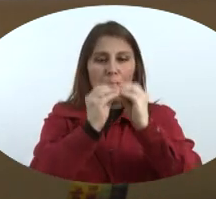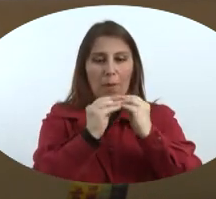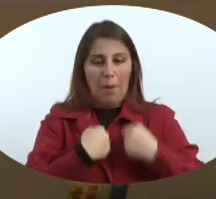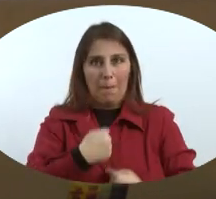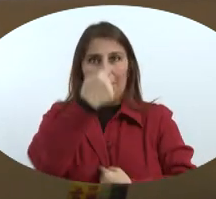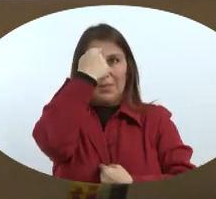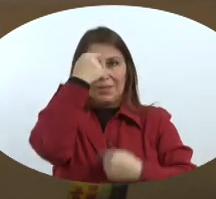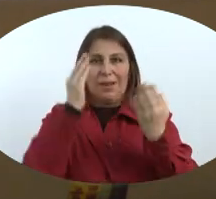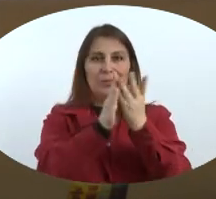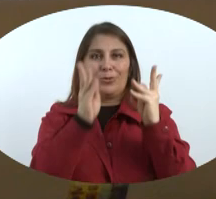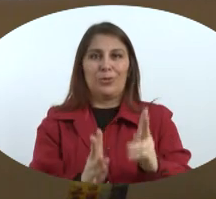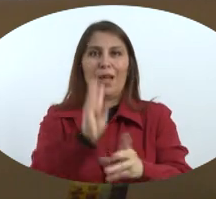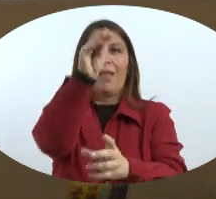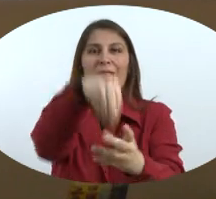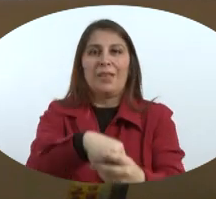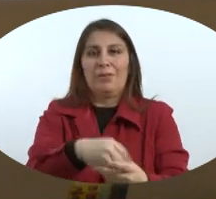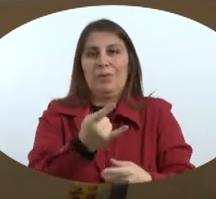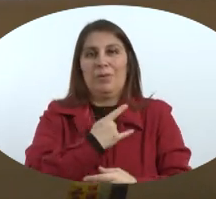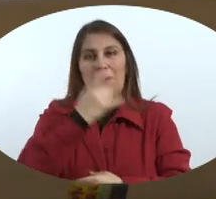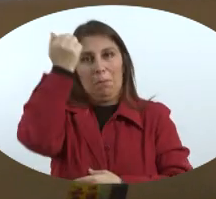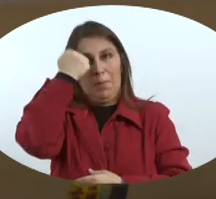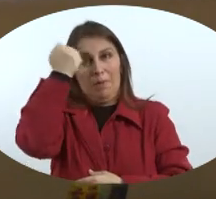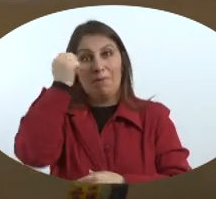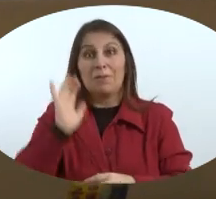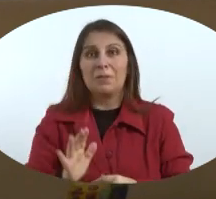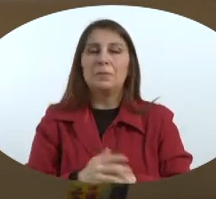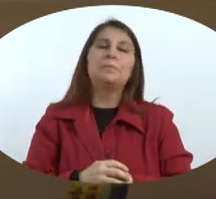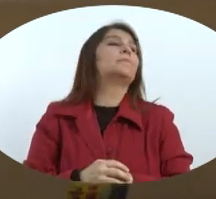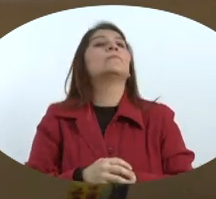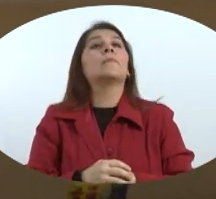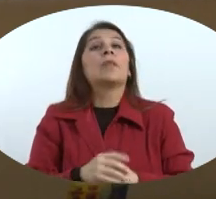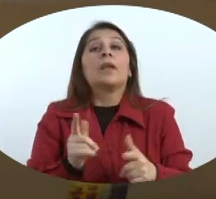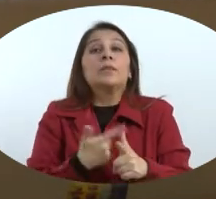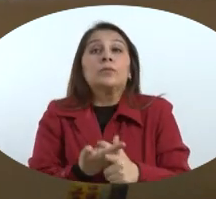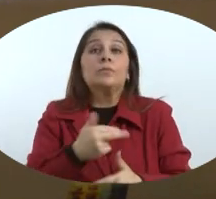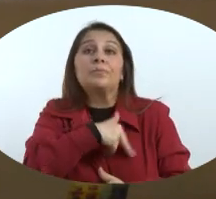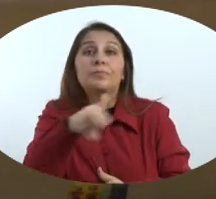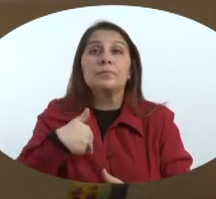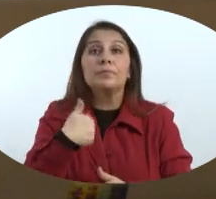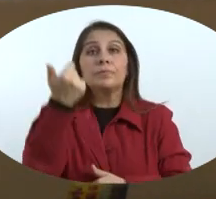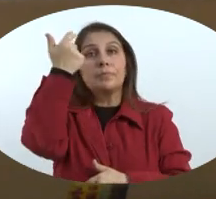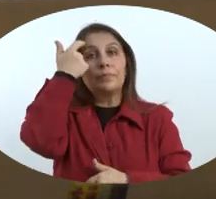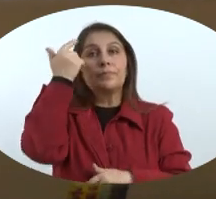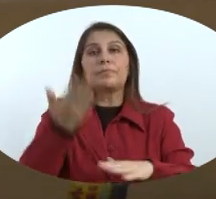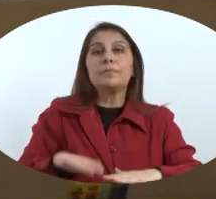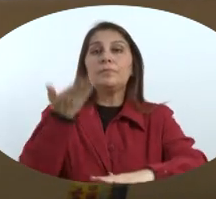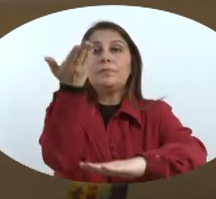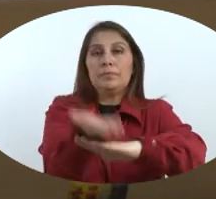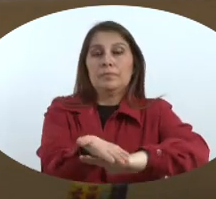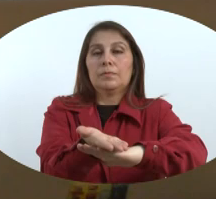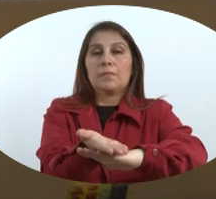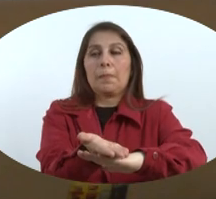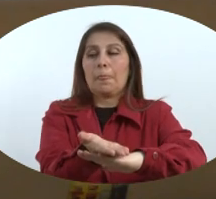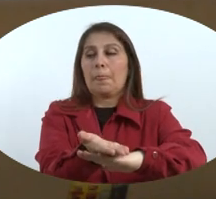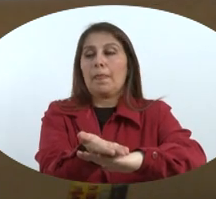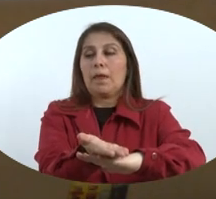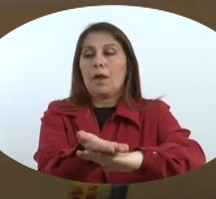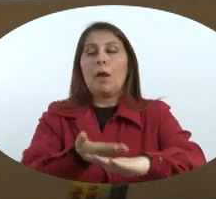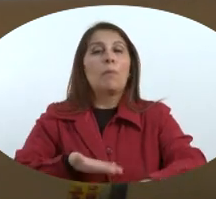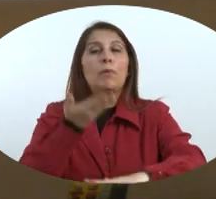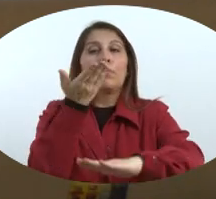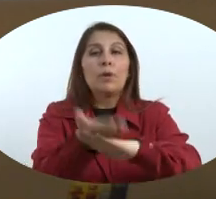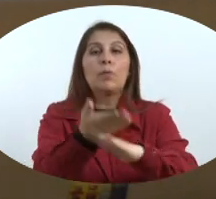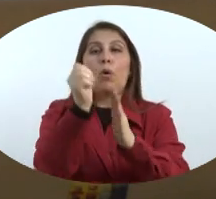tiene el estudiantado por lo menos en la universidad pedagógica nacional y en ese sentido nosotros planteamos una